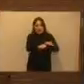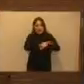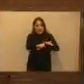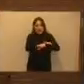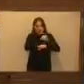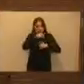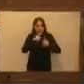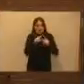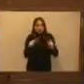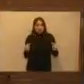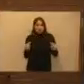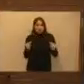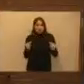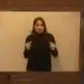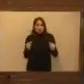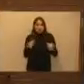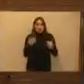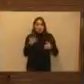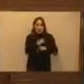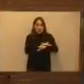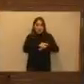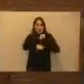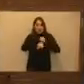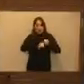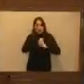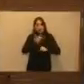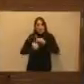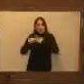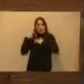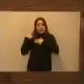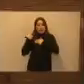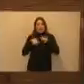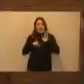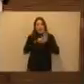de Asturias, el Gobierno en la anterior legislatura planteó